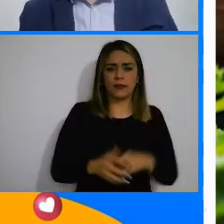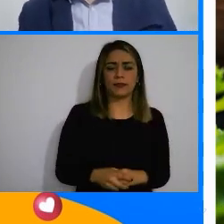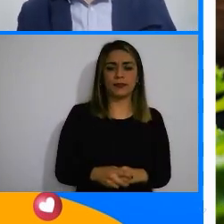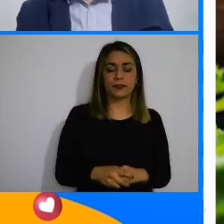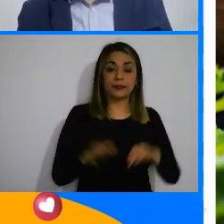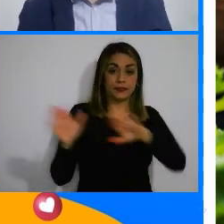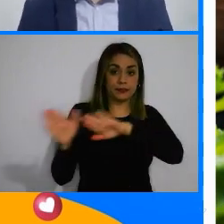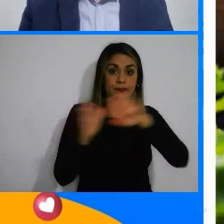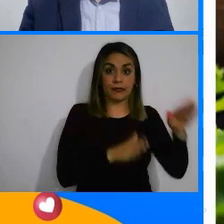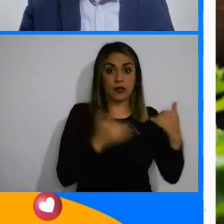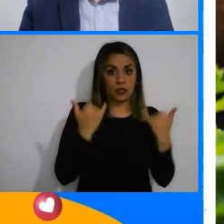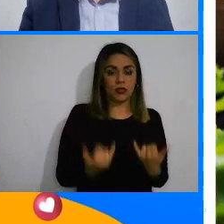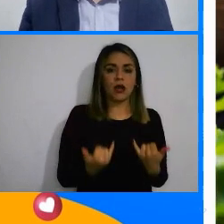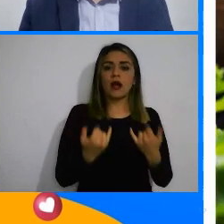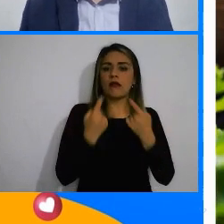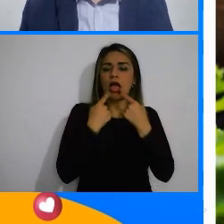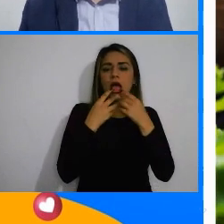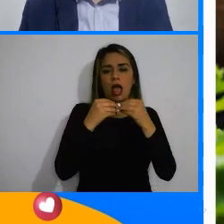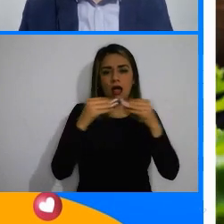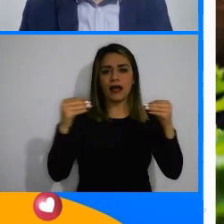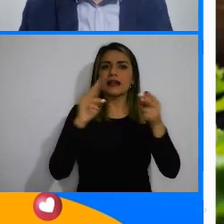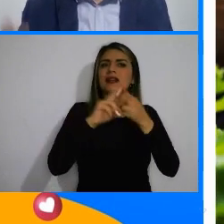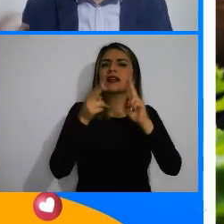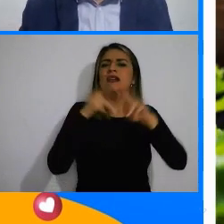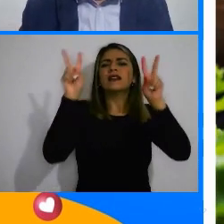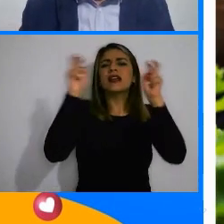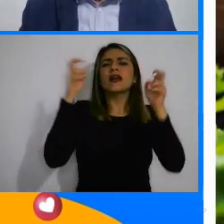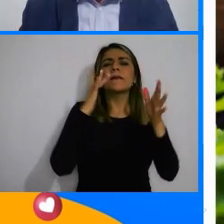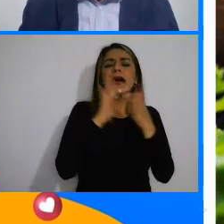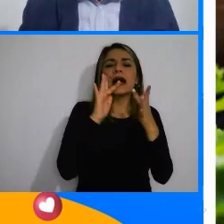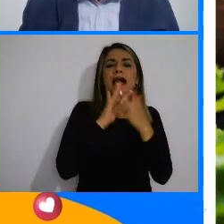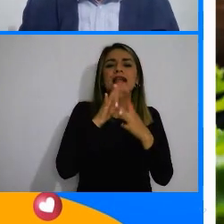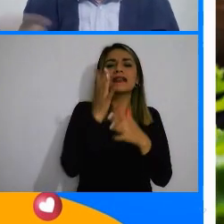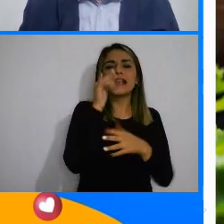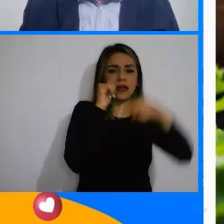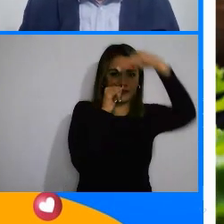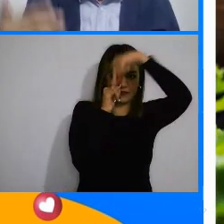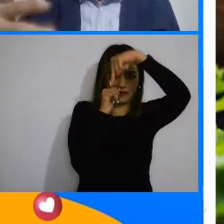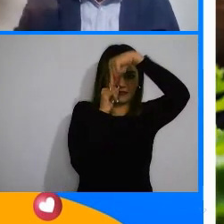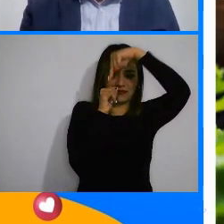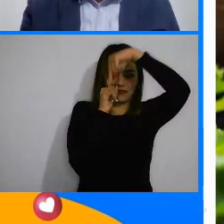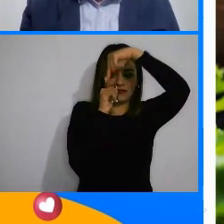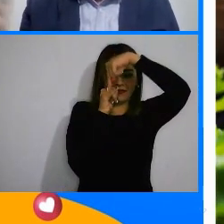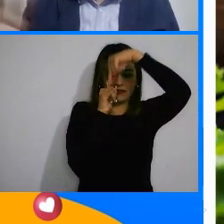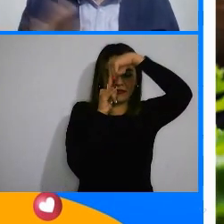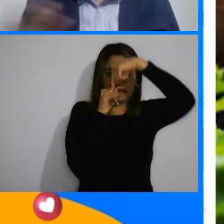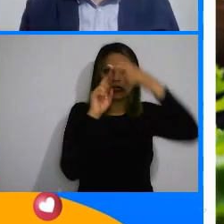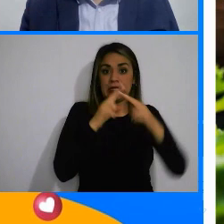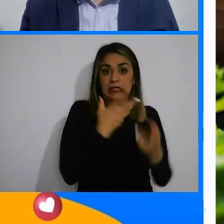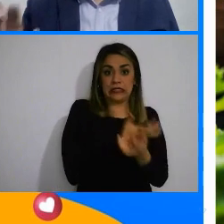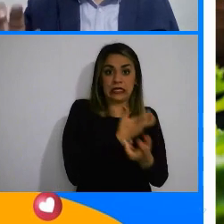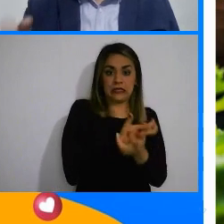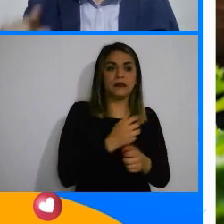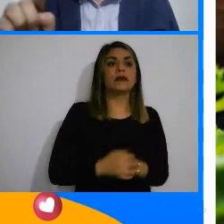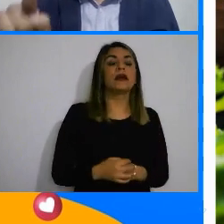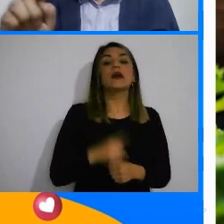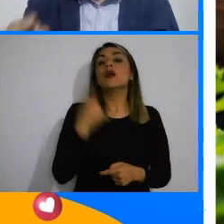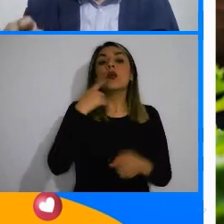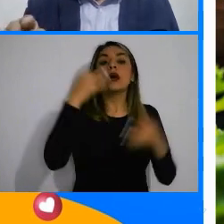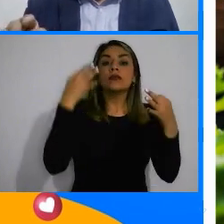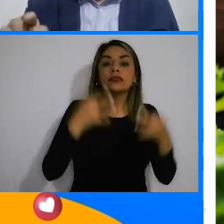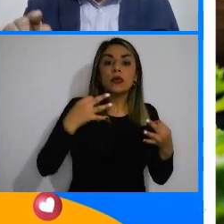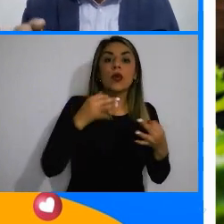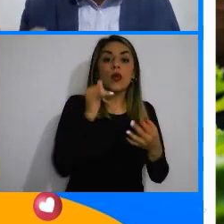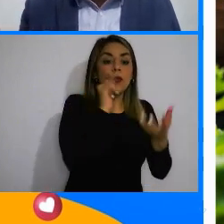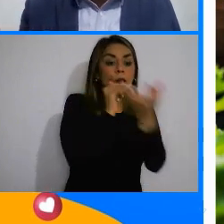Ahora bien, yo estoy aquí hablando todo desde el tipo de vista antropocéntrico, ¿no? Y obviamente, y desde las ciencias naturales, cuando nosotros vamos a hablar de población